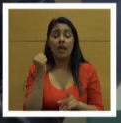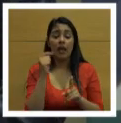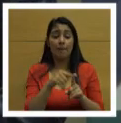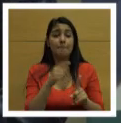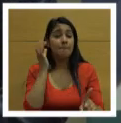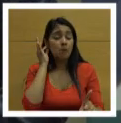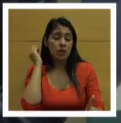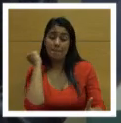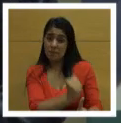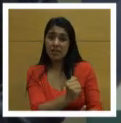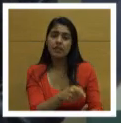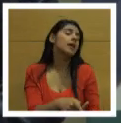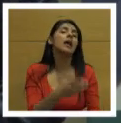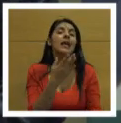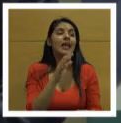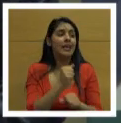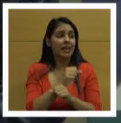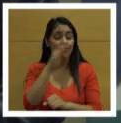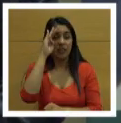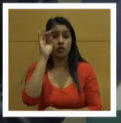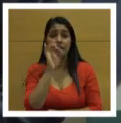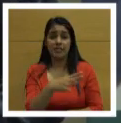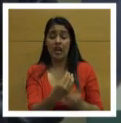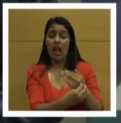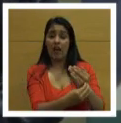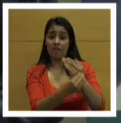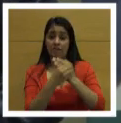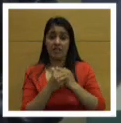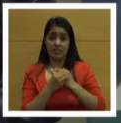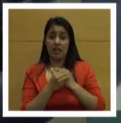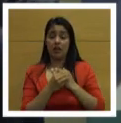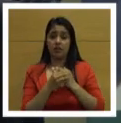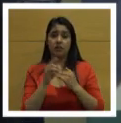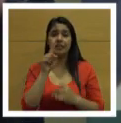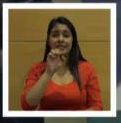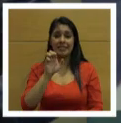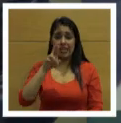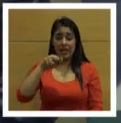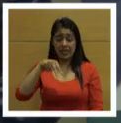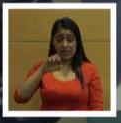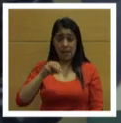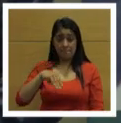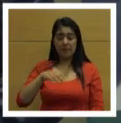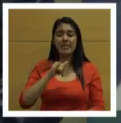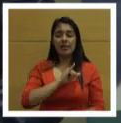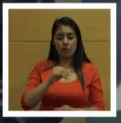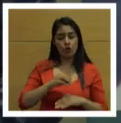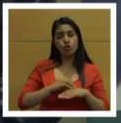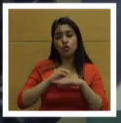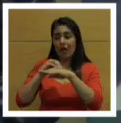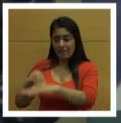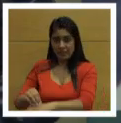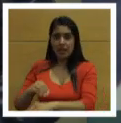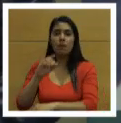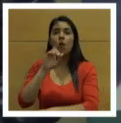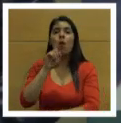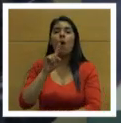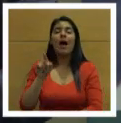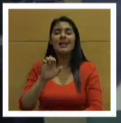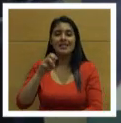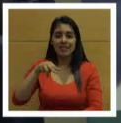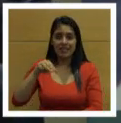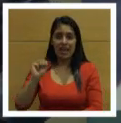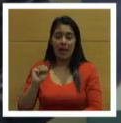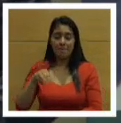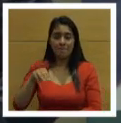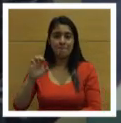nos remite una ficha a la Unidad de la Violencia contra la Mujer en Sarnam, y nosotros a la vez le remitimos una ficha a Sename y a los Centros de Apoyo a Víctimas,